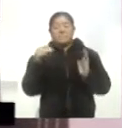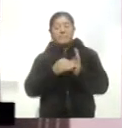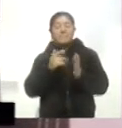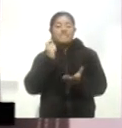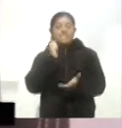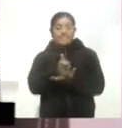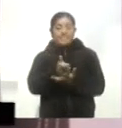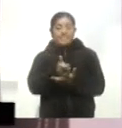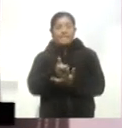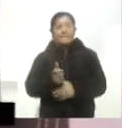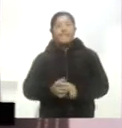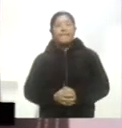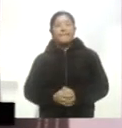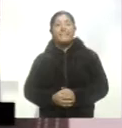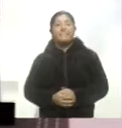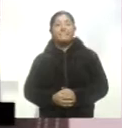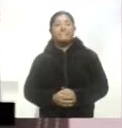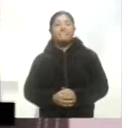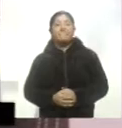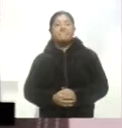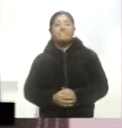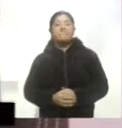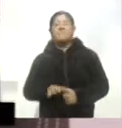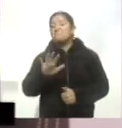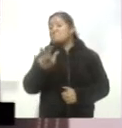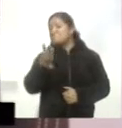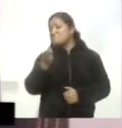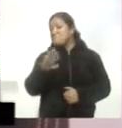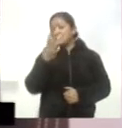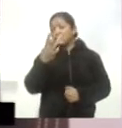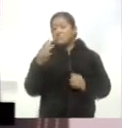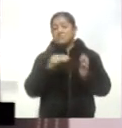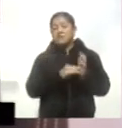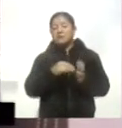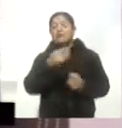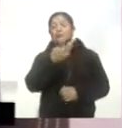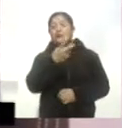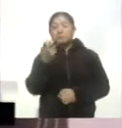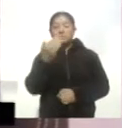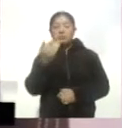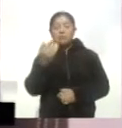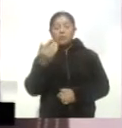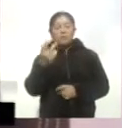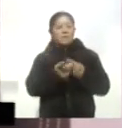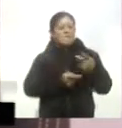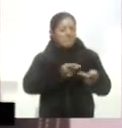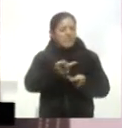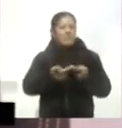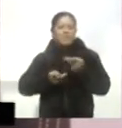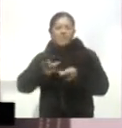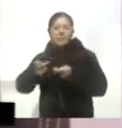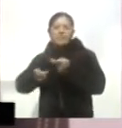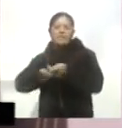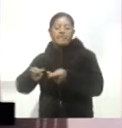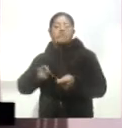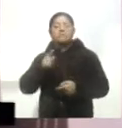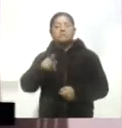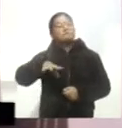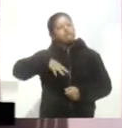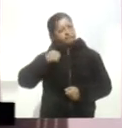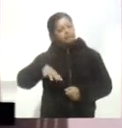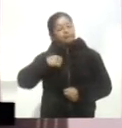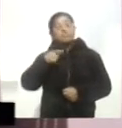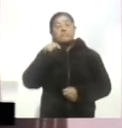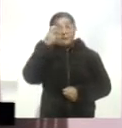46.520.000 pesos, de lo cual son alrededor de 3.250 créditos. Insistir que de esos